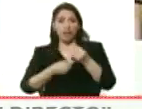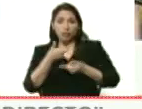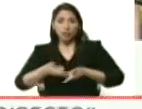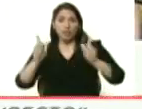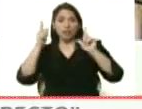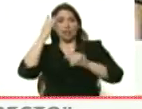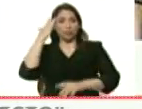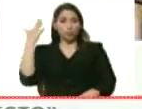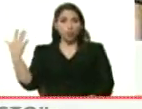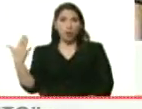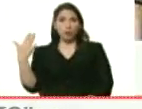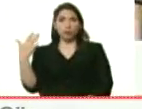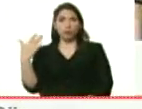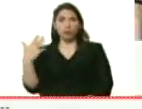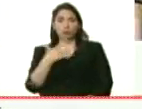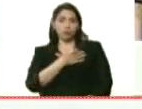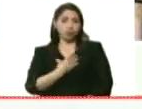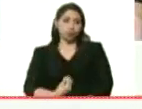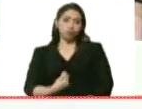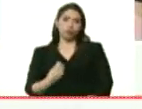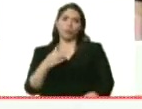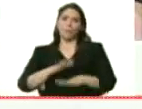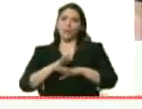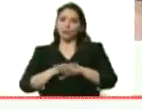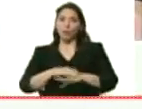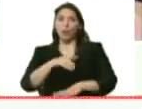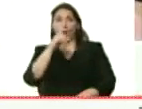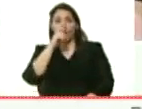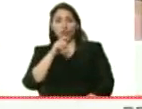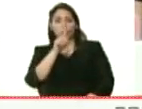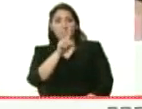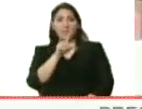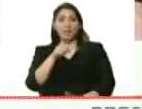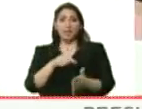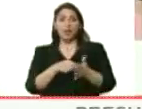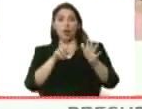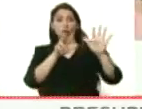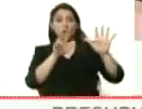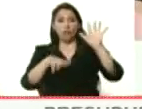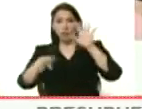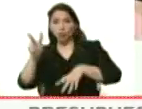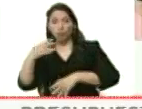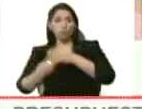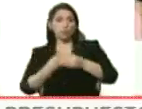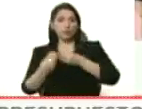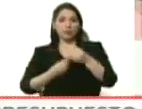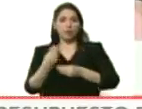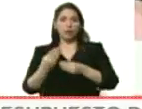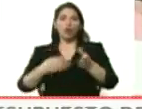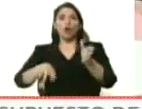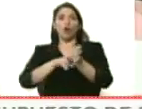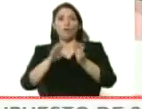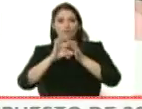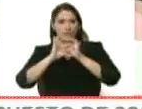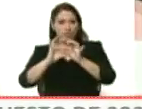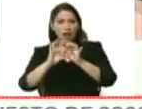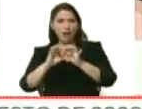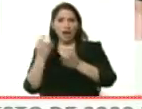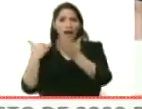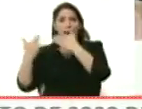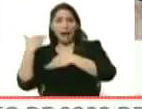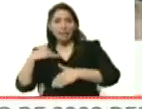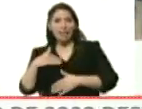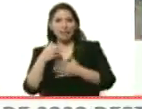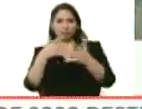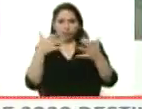sueño, y los trágicos acontecimientos del año 1812 no hicieron sino confirmar aquella profecía